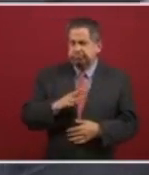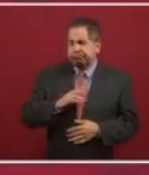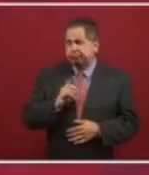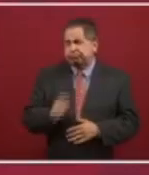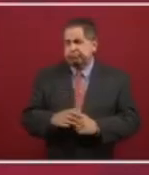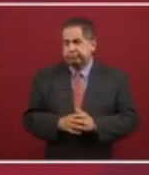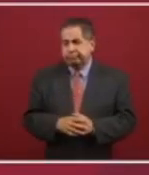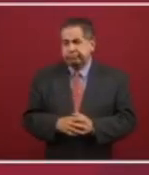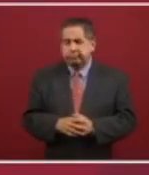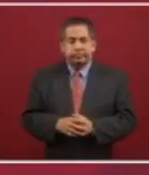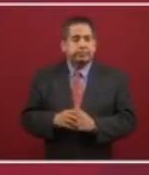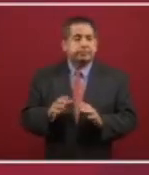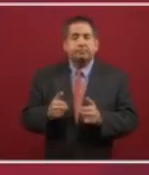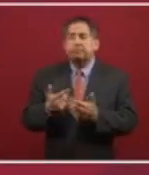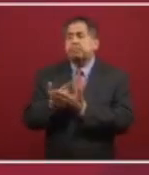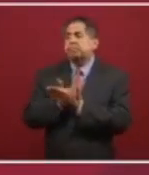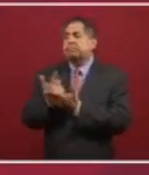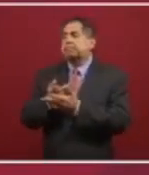en encuestas